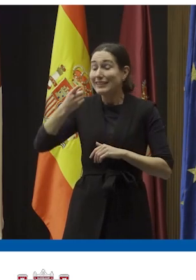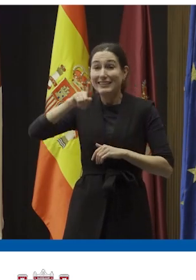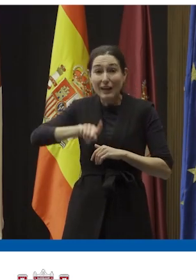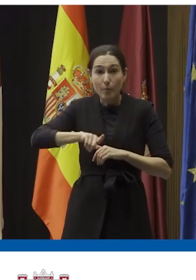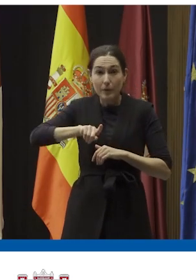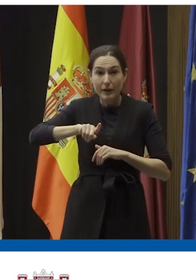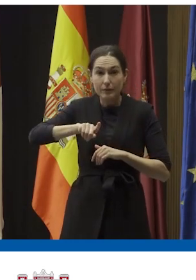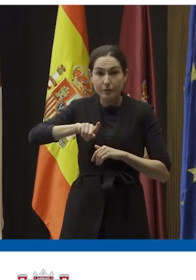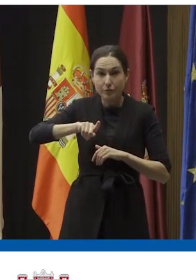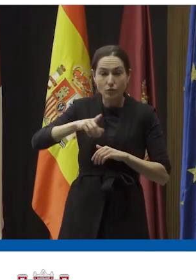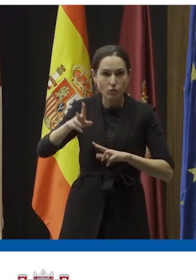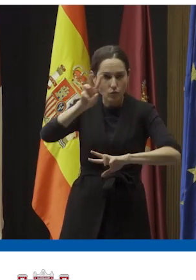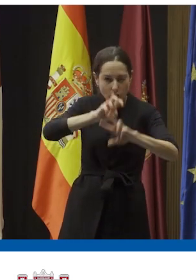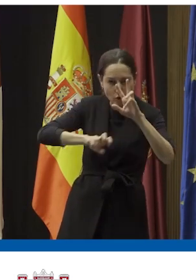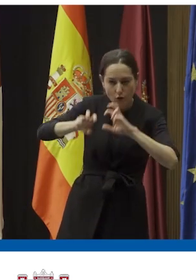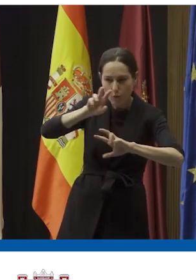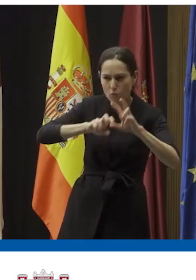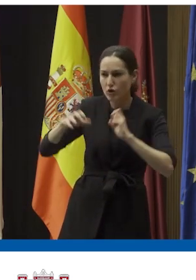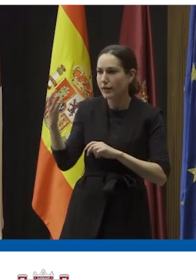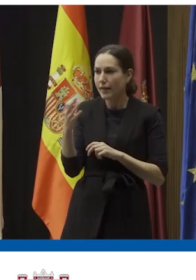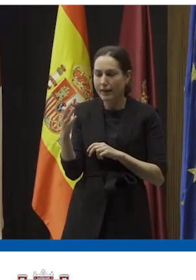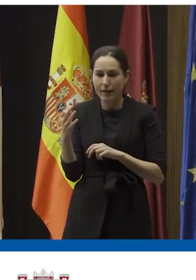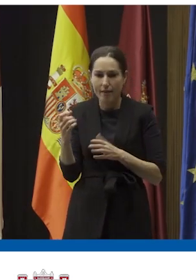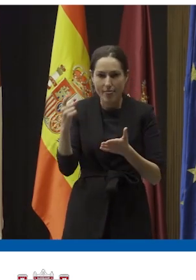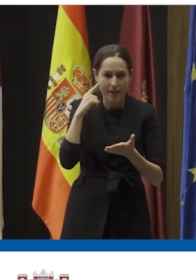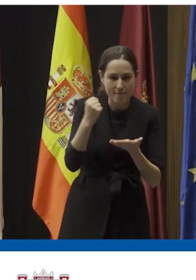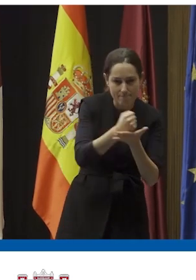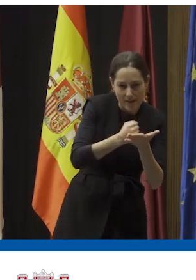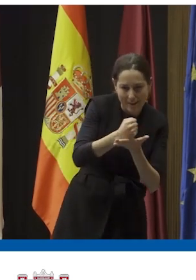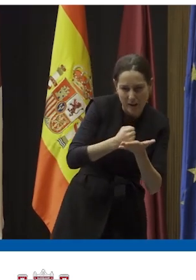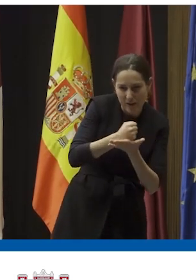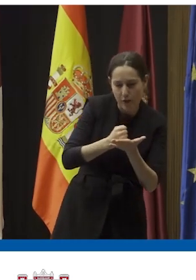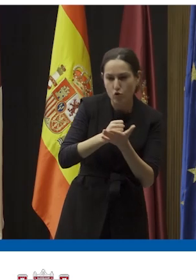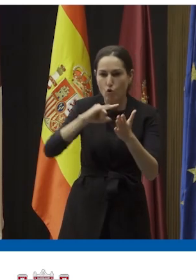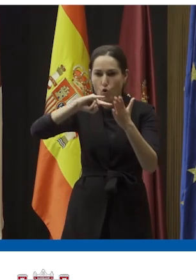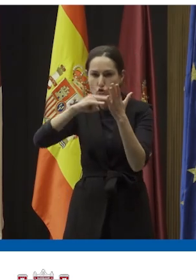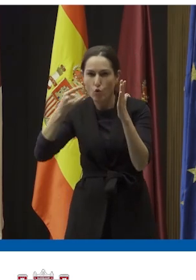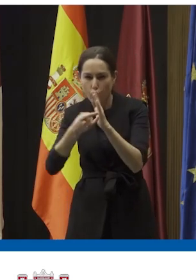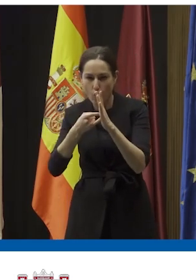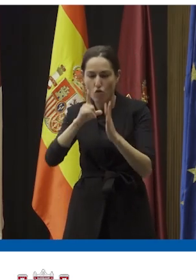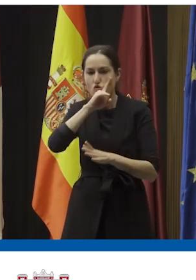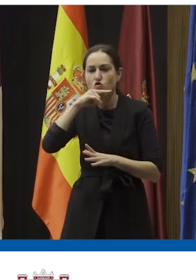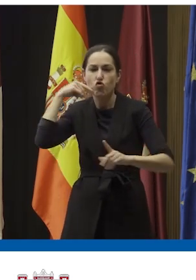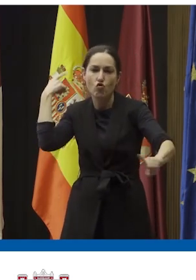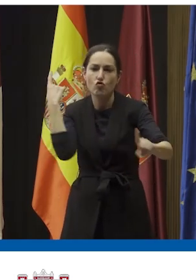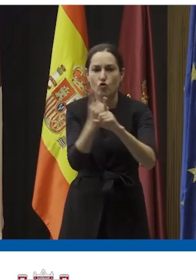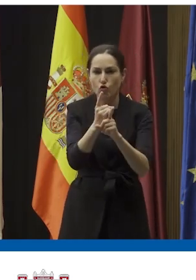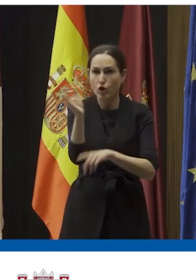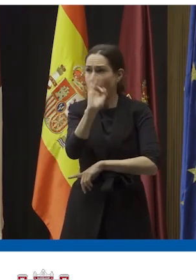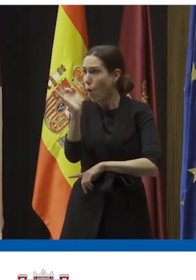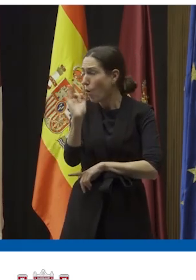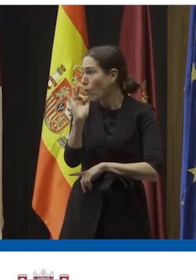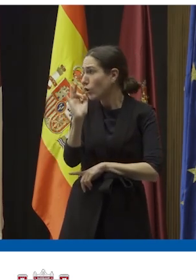nuestros antecesores, de las sustancias y de aquellos remedios que lucharan contra el dolor, o a los métodos